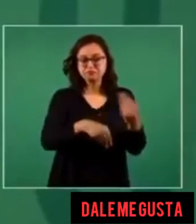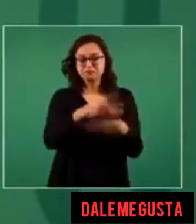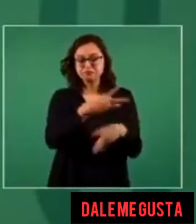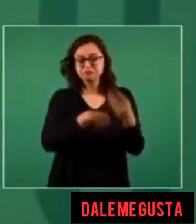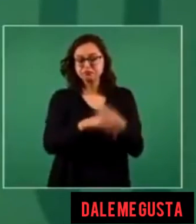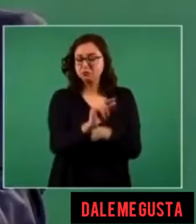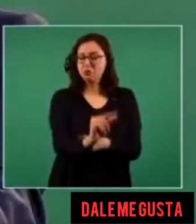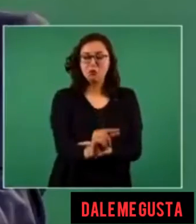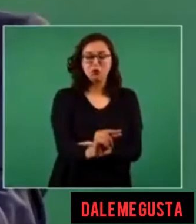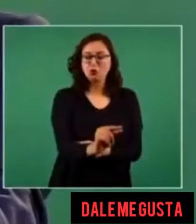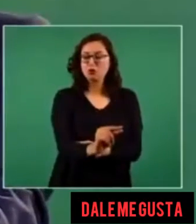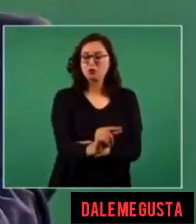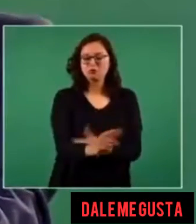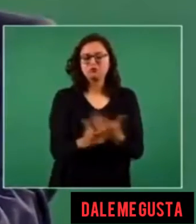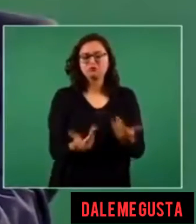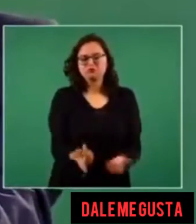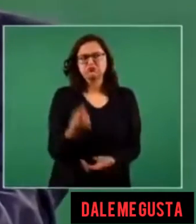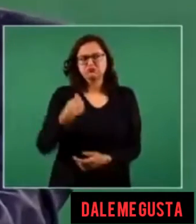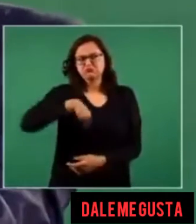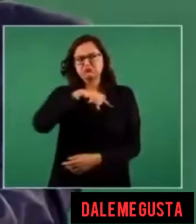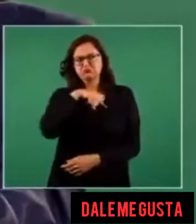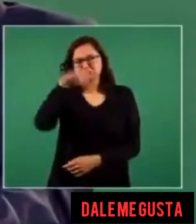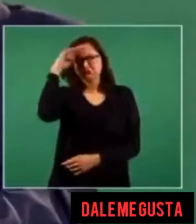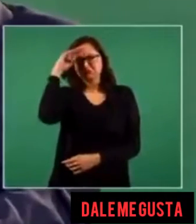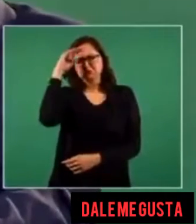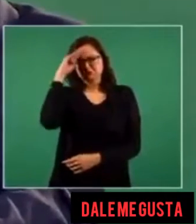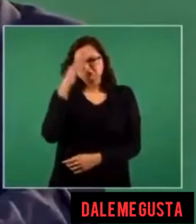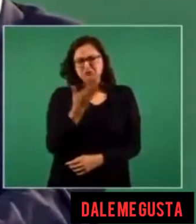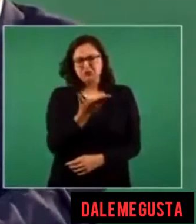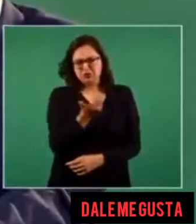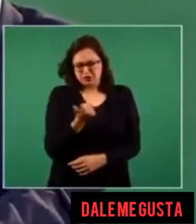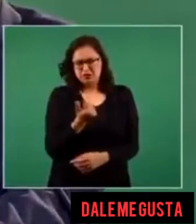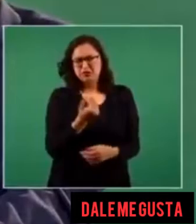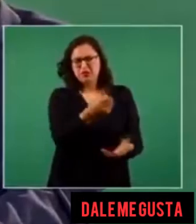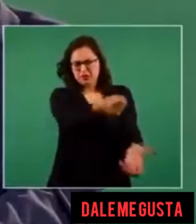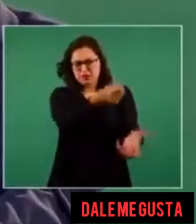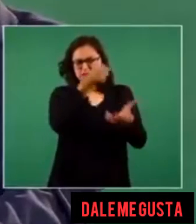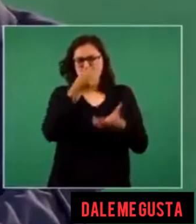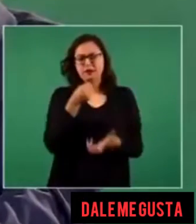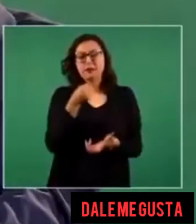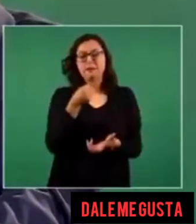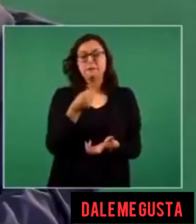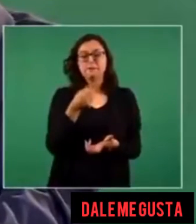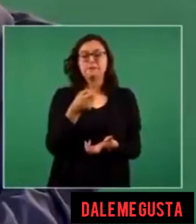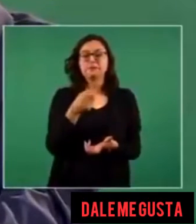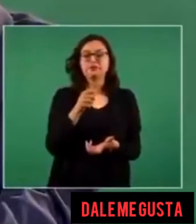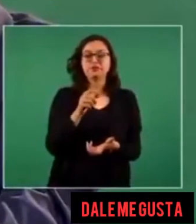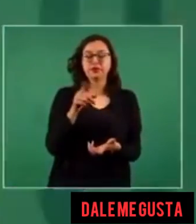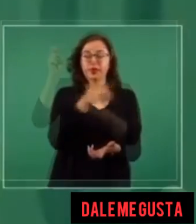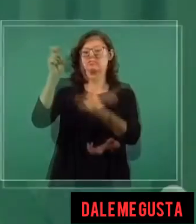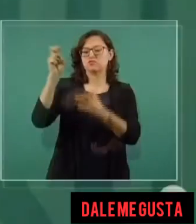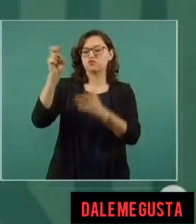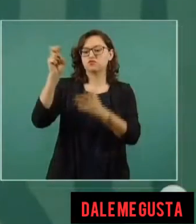Entonces, nosotros podríamos utilizar esos recursos para pagar deuda.